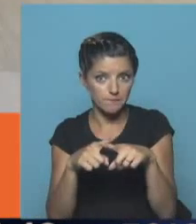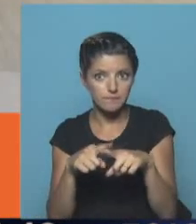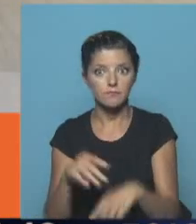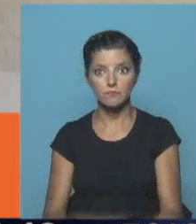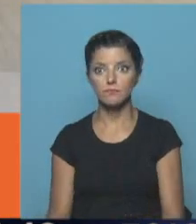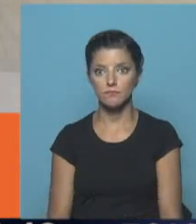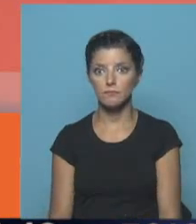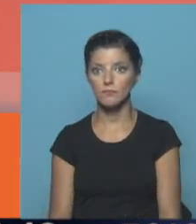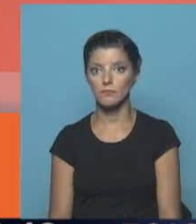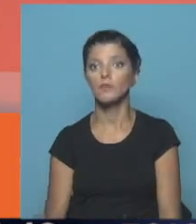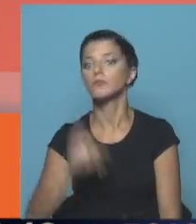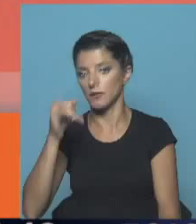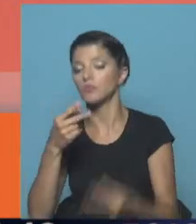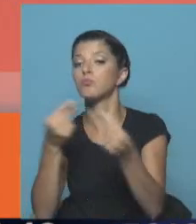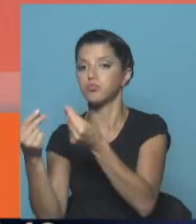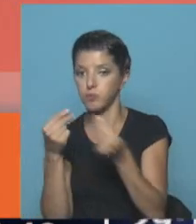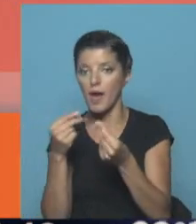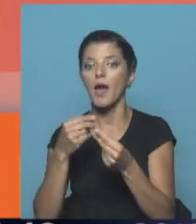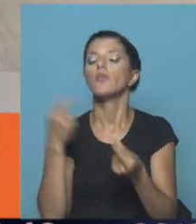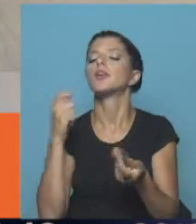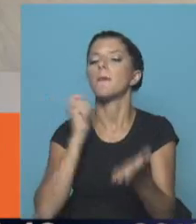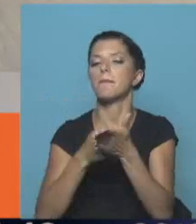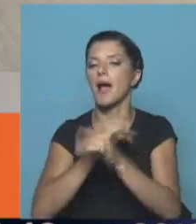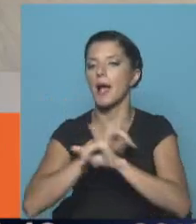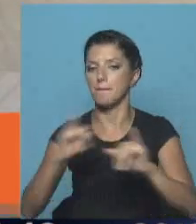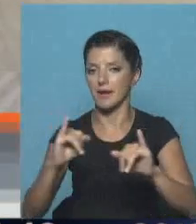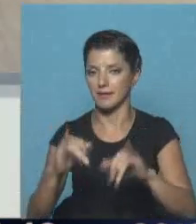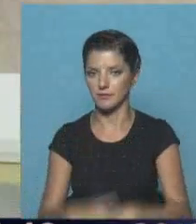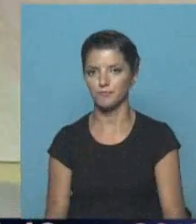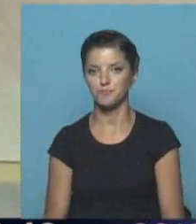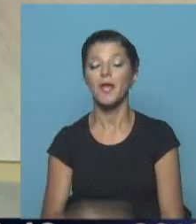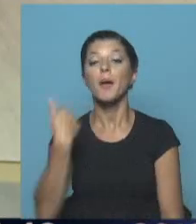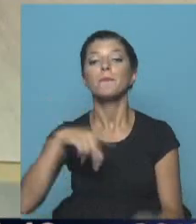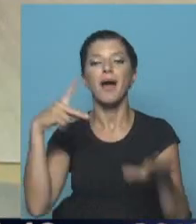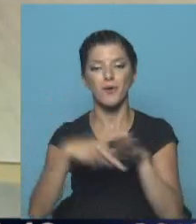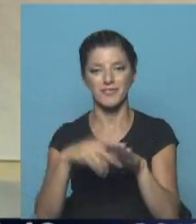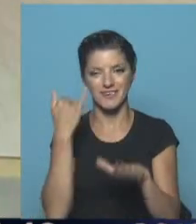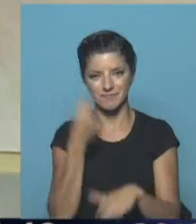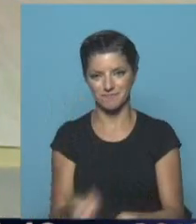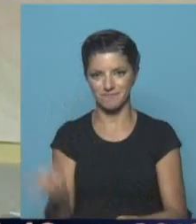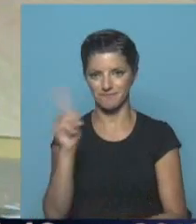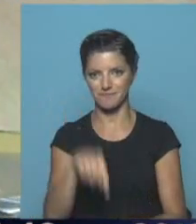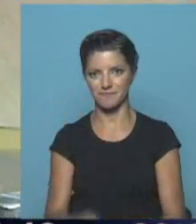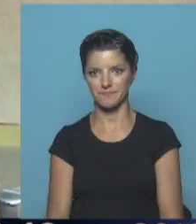plantea sobre el financiamiento de las campañas políticas. Nos vamos a una pausa, volvemos.